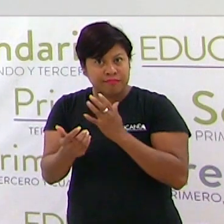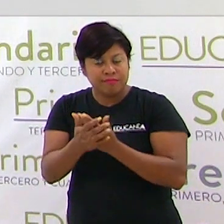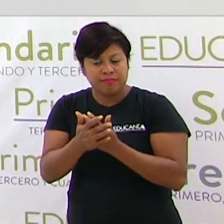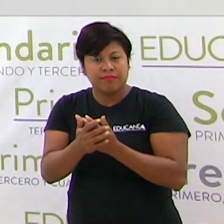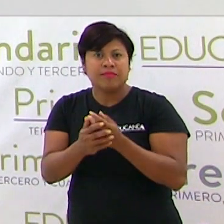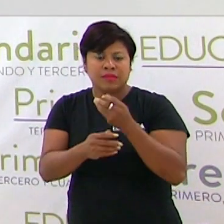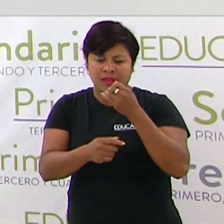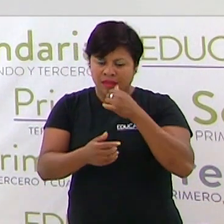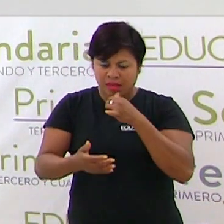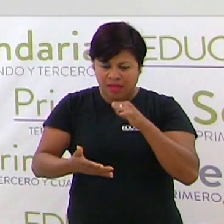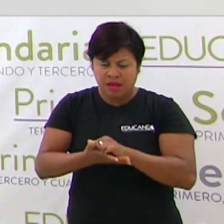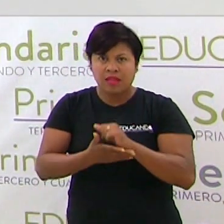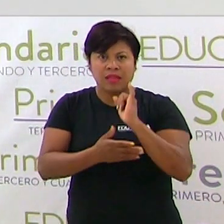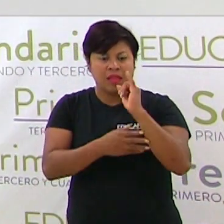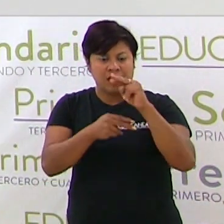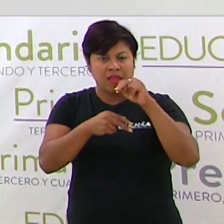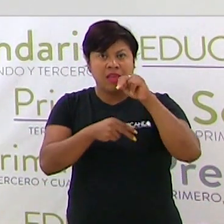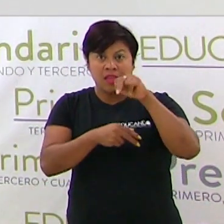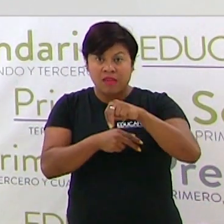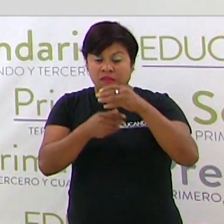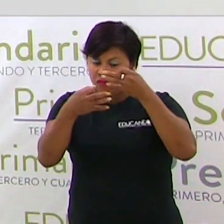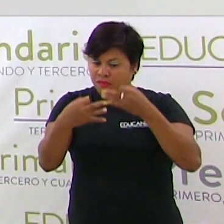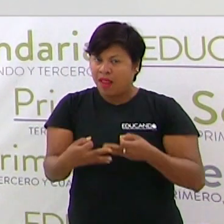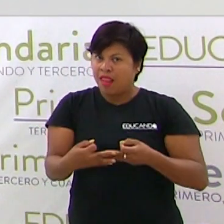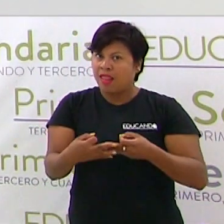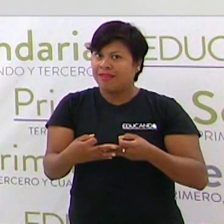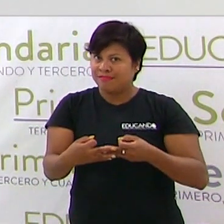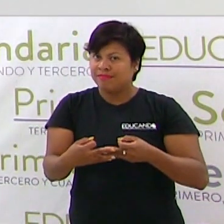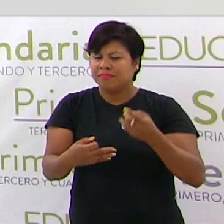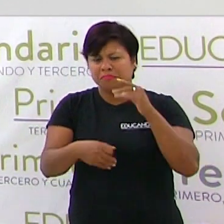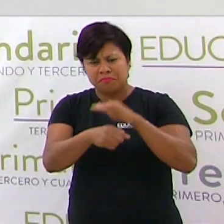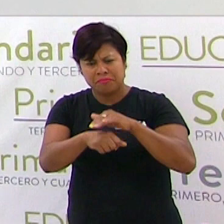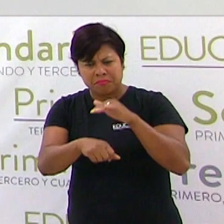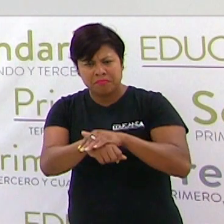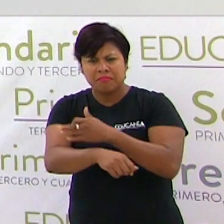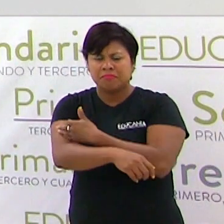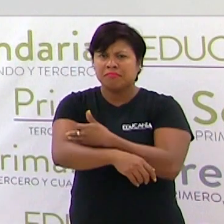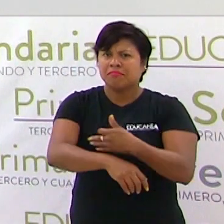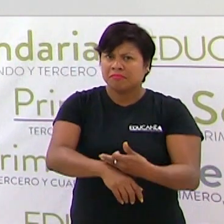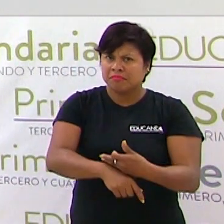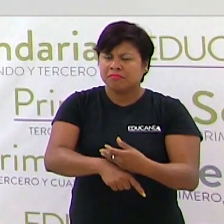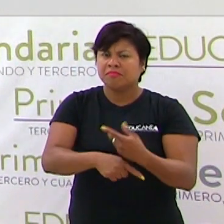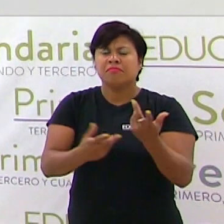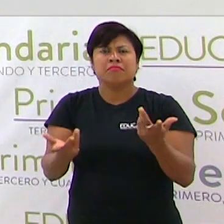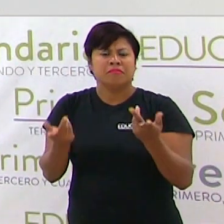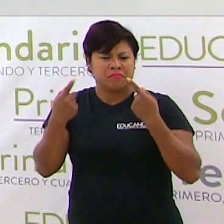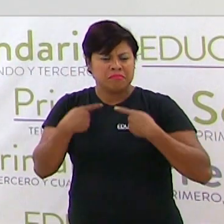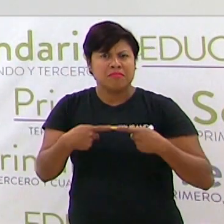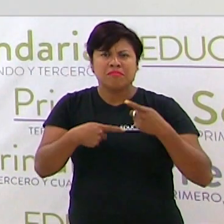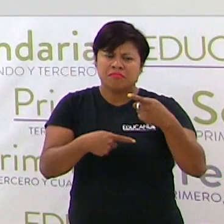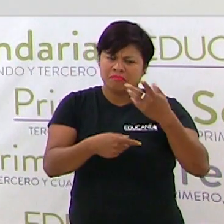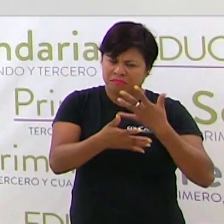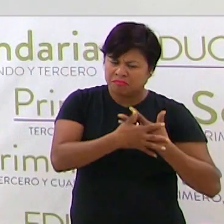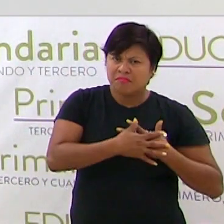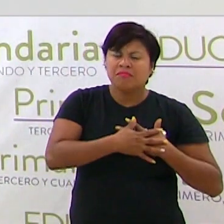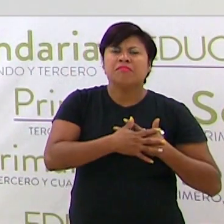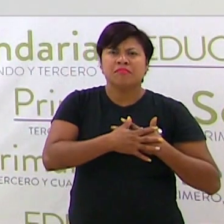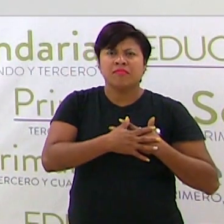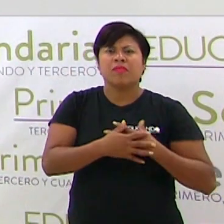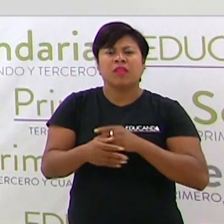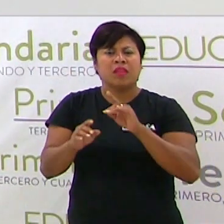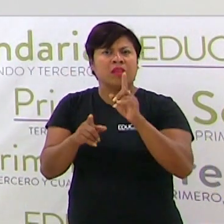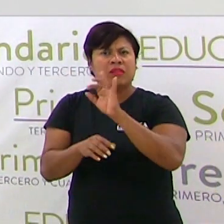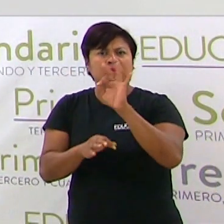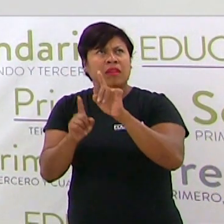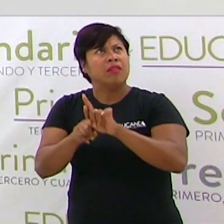de poder escribir una carta informal a sus amigos, a sus familiares, a una persona querida que esté lejos de